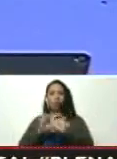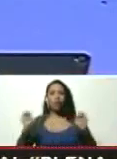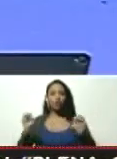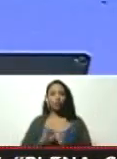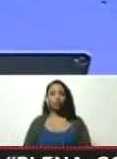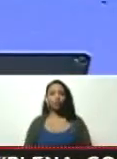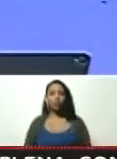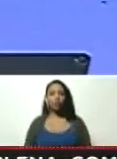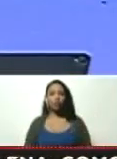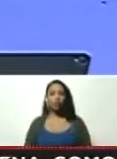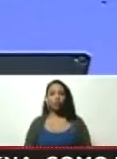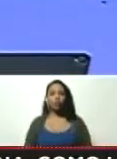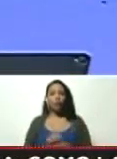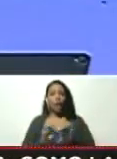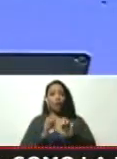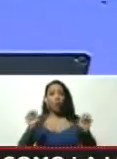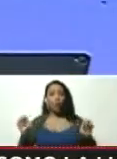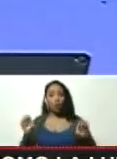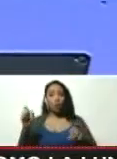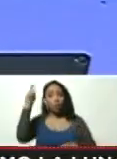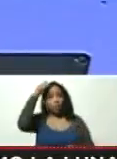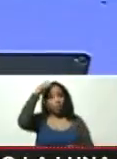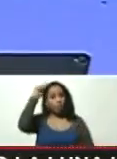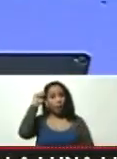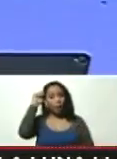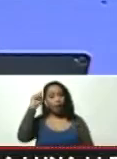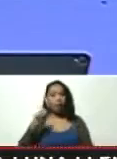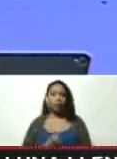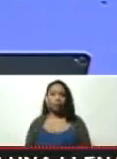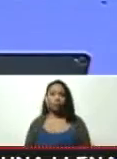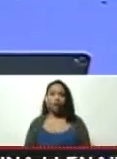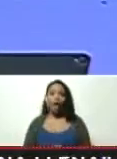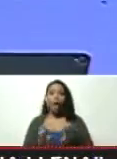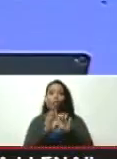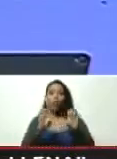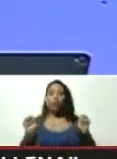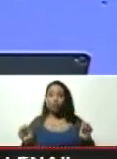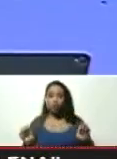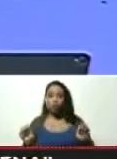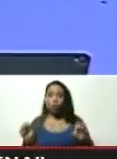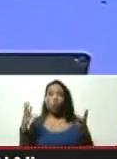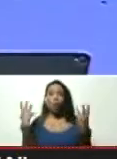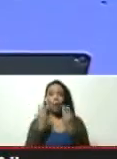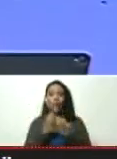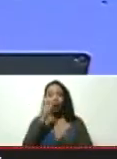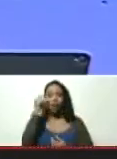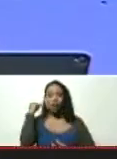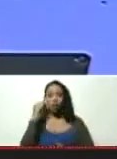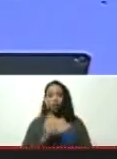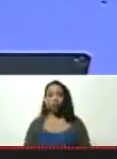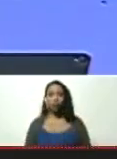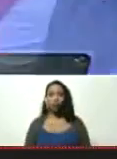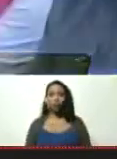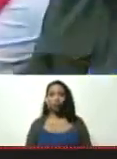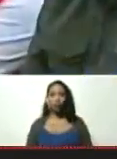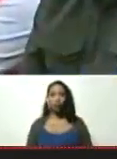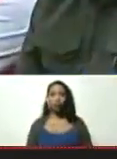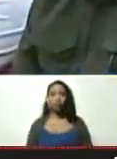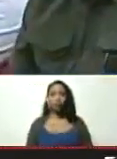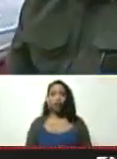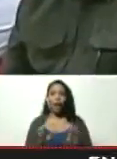la educación Tania, la educación compañeros, compañeras,